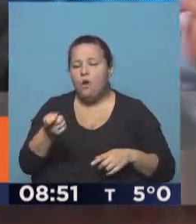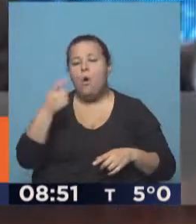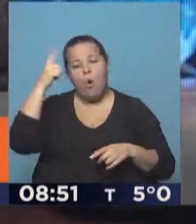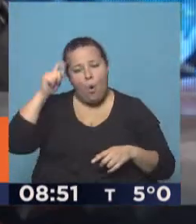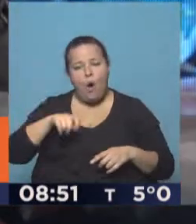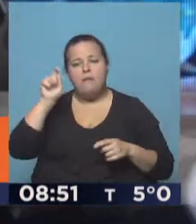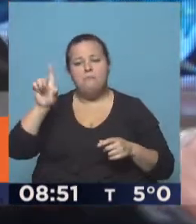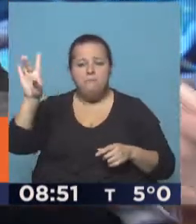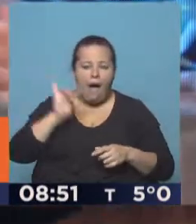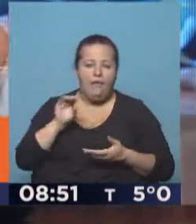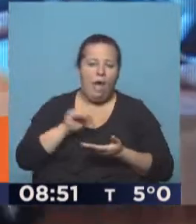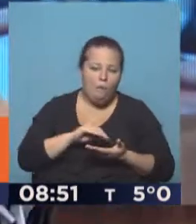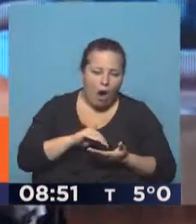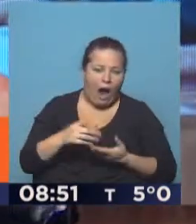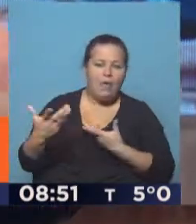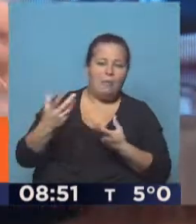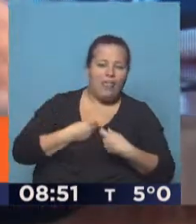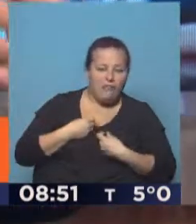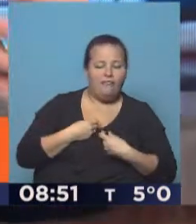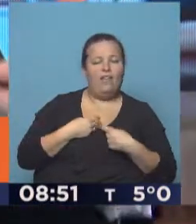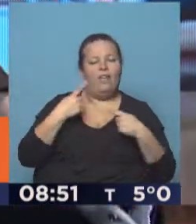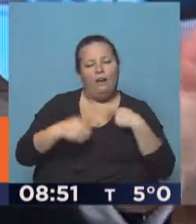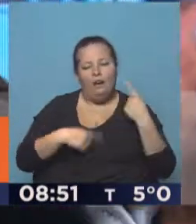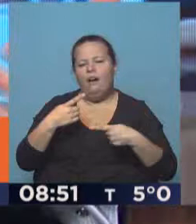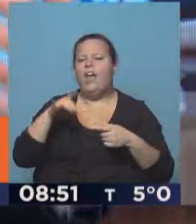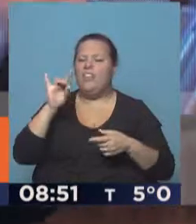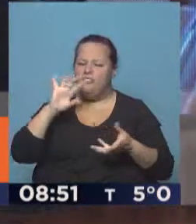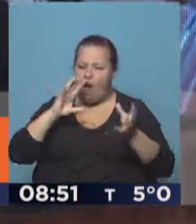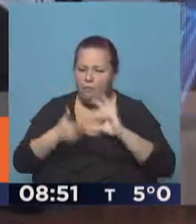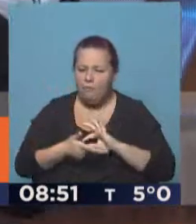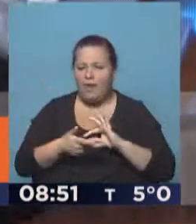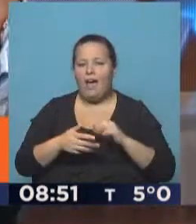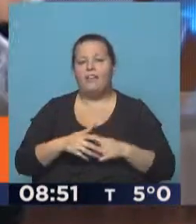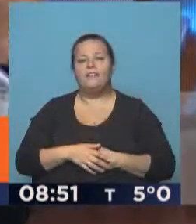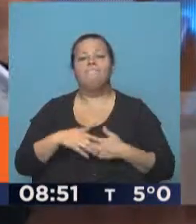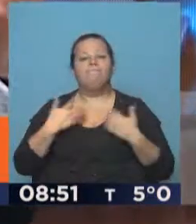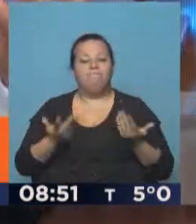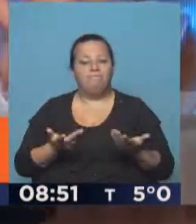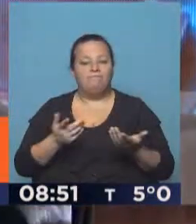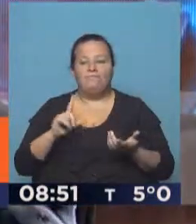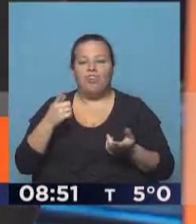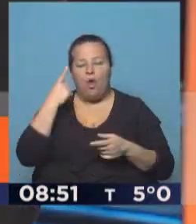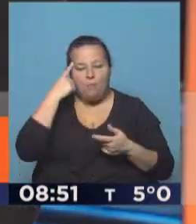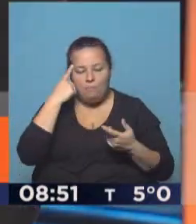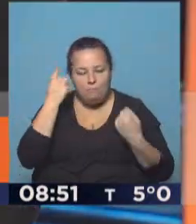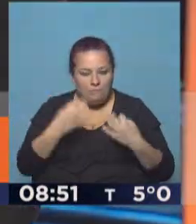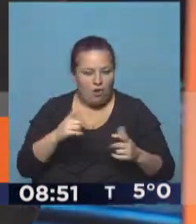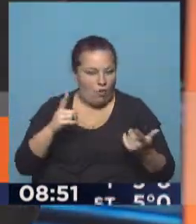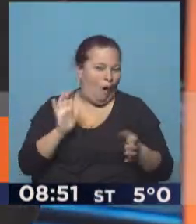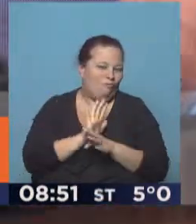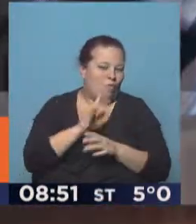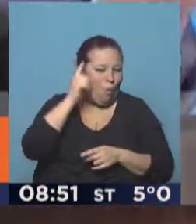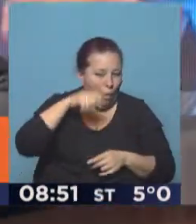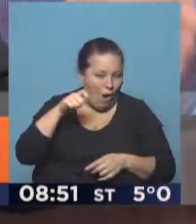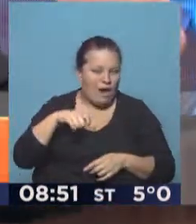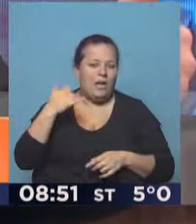tiene que designar un abogado para que lo defienda. O sea, es toda una complicación y le saca ¿no es cierto?, no lo deja pensar bien, por así decir, a un juez